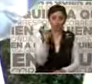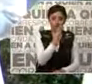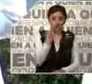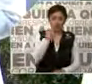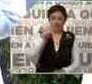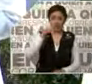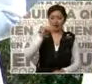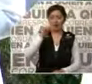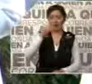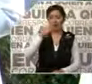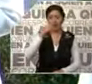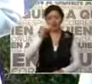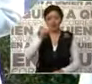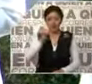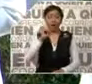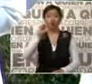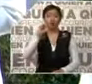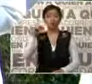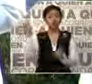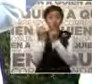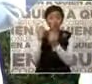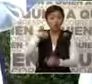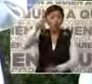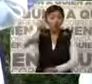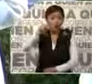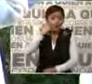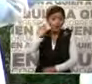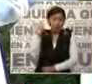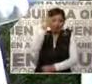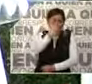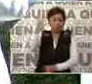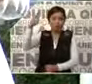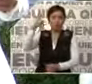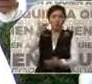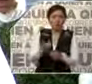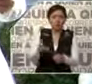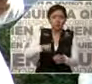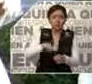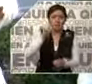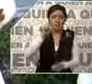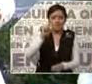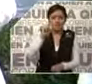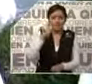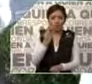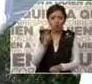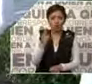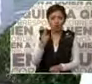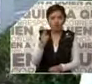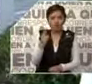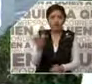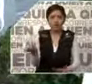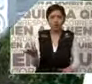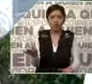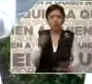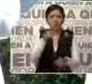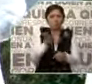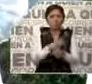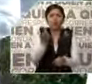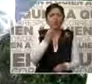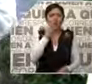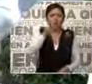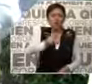óseo y también me fue negado en el hospital 20 de noviembre. ¿Cómo pero que por le qué, fue negado? ¿Pero por qué le han negado este estudio, señora? ¿Qué